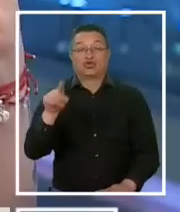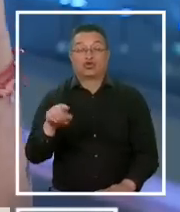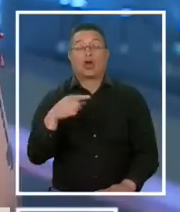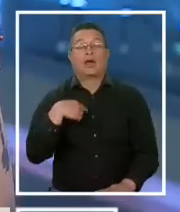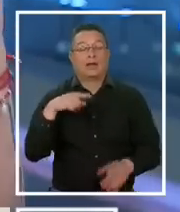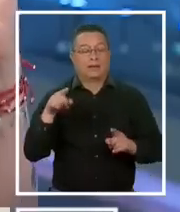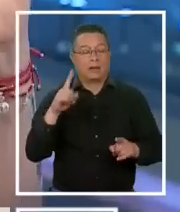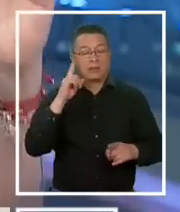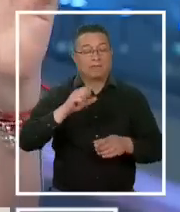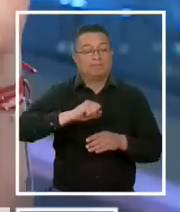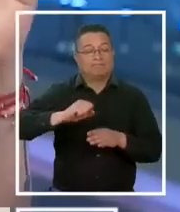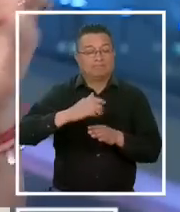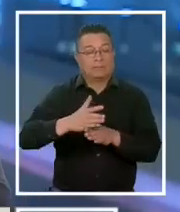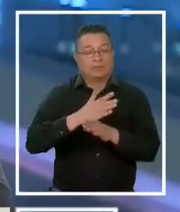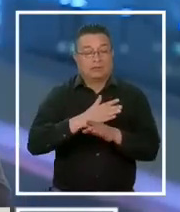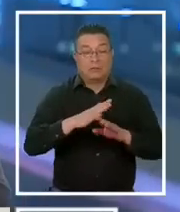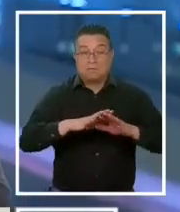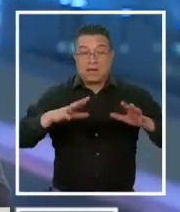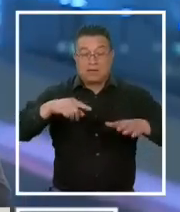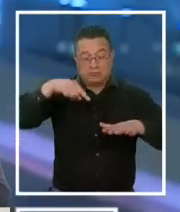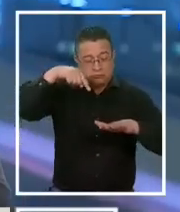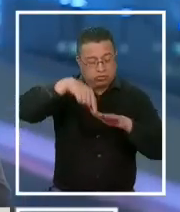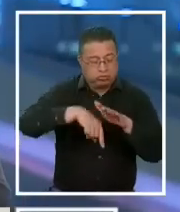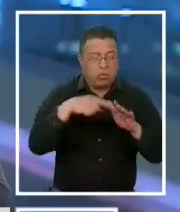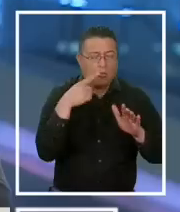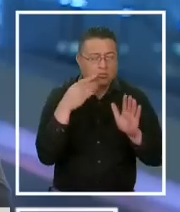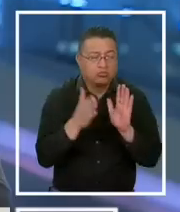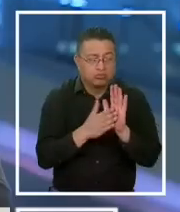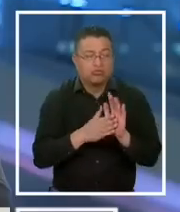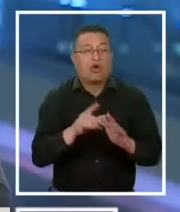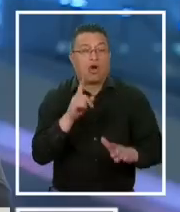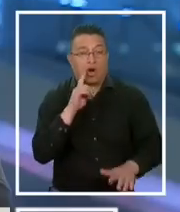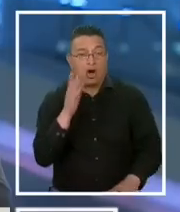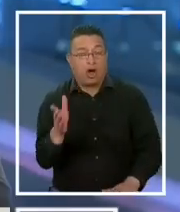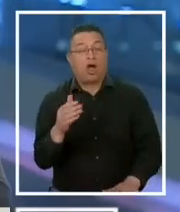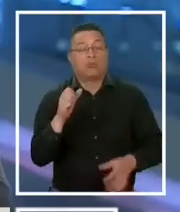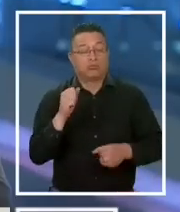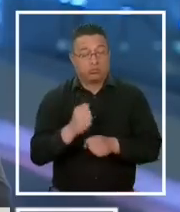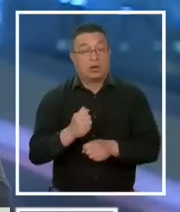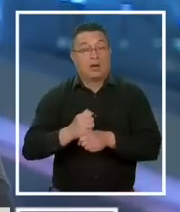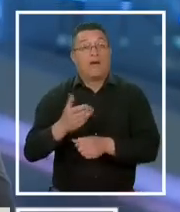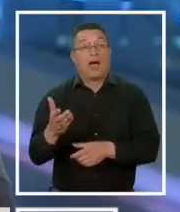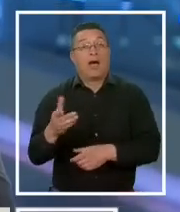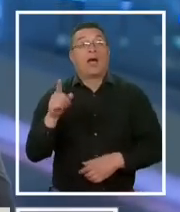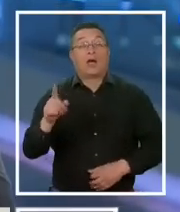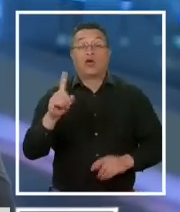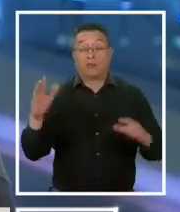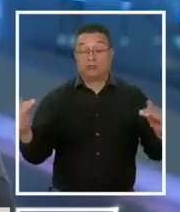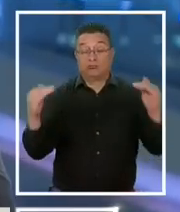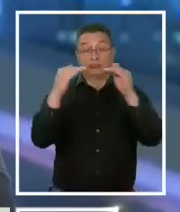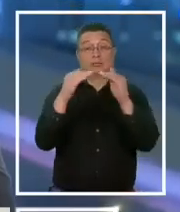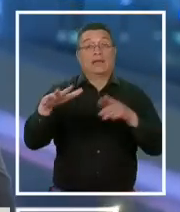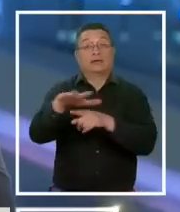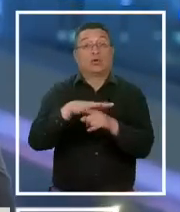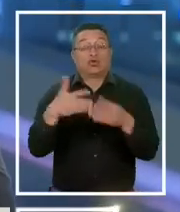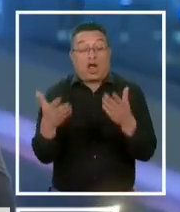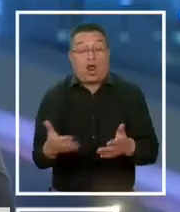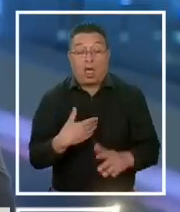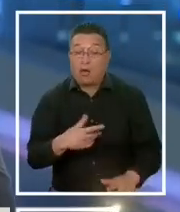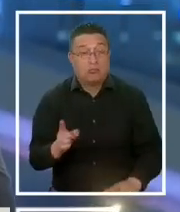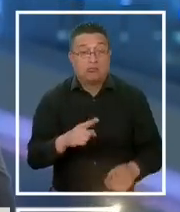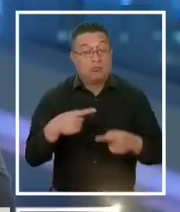pretende abordar la prevención de manera rigurosa y basada en evidencia lo que no se condice con la situación que estamos